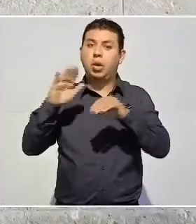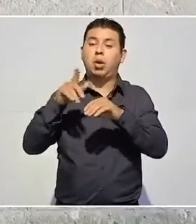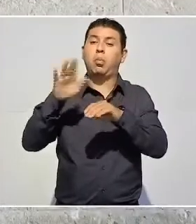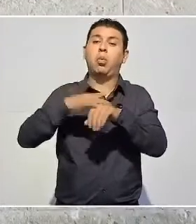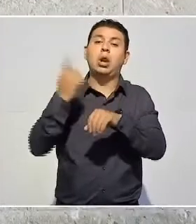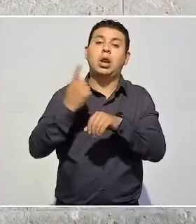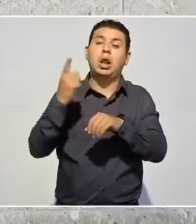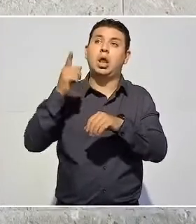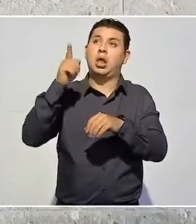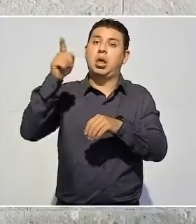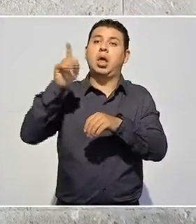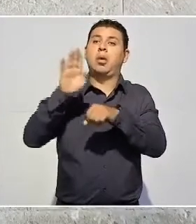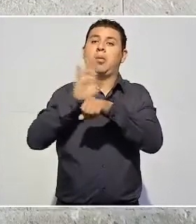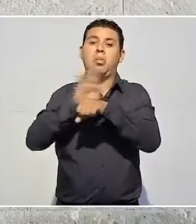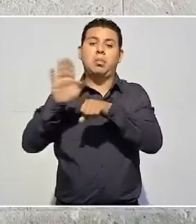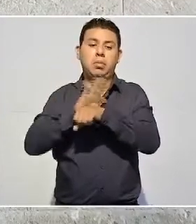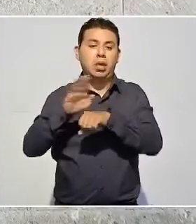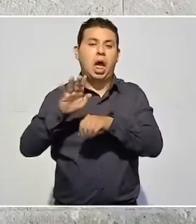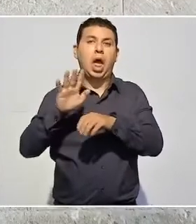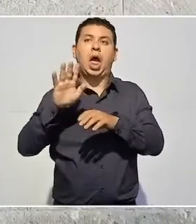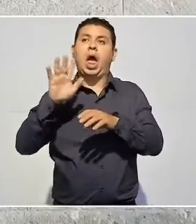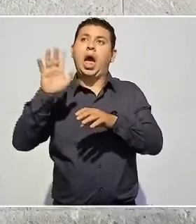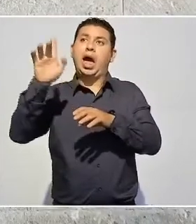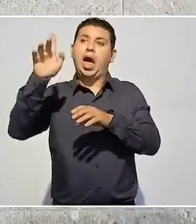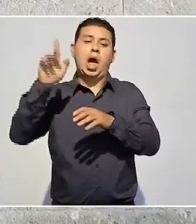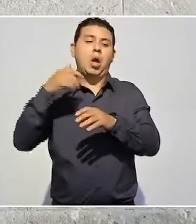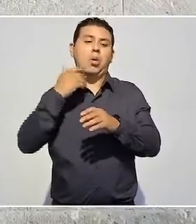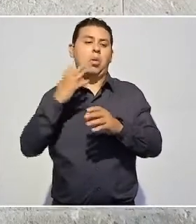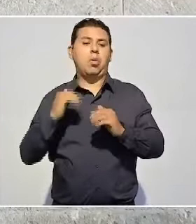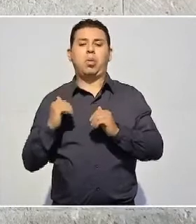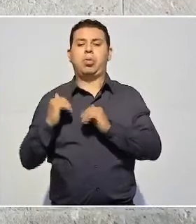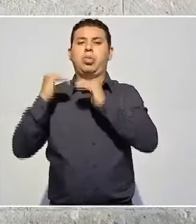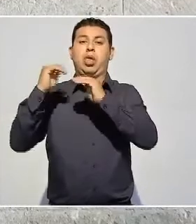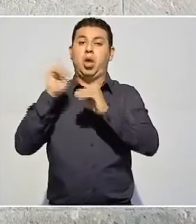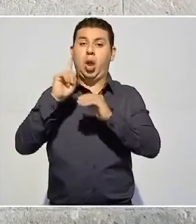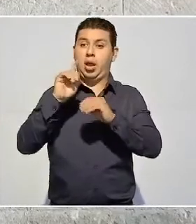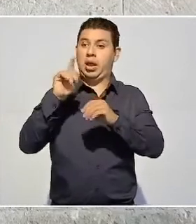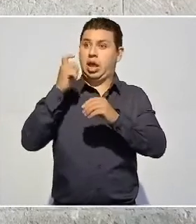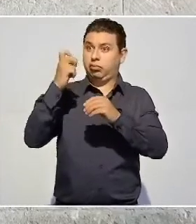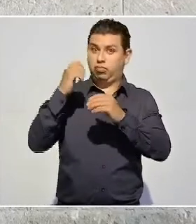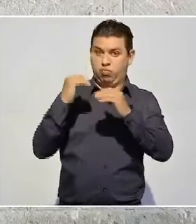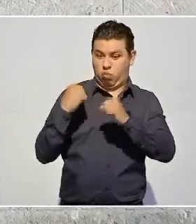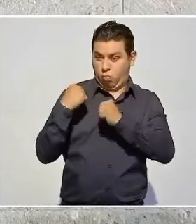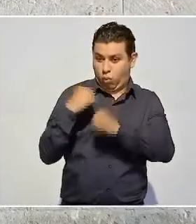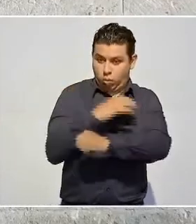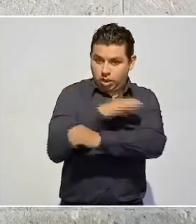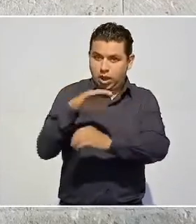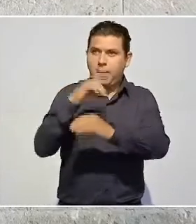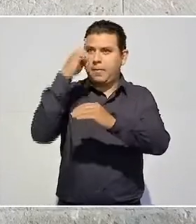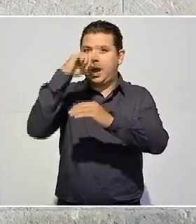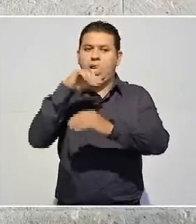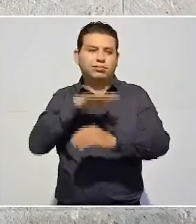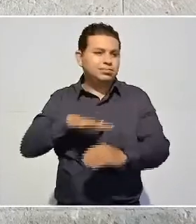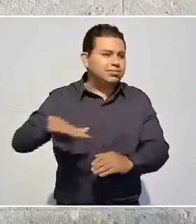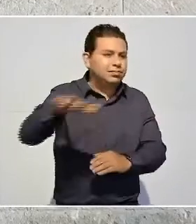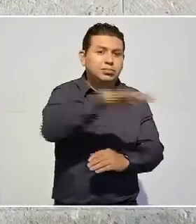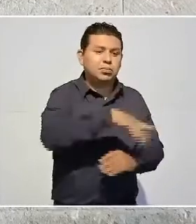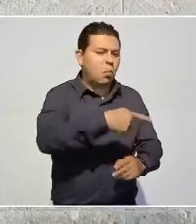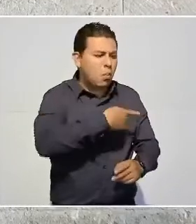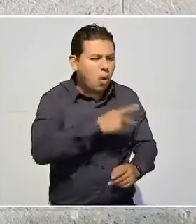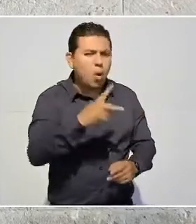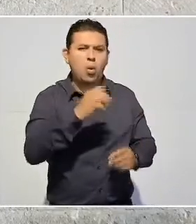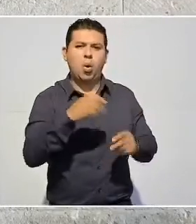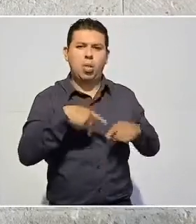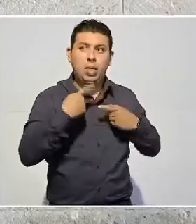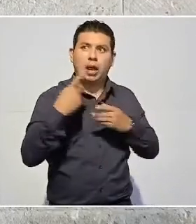a los más desfavorecidos. Para nosotros el presidente Juárez es